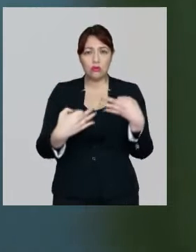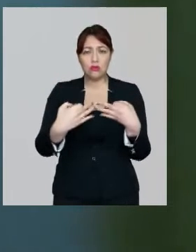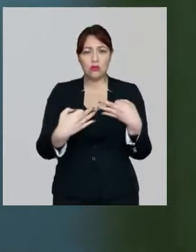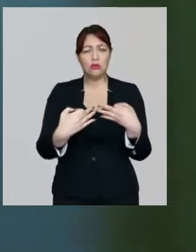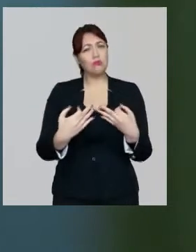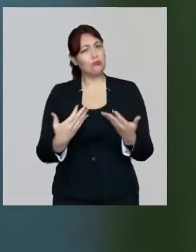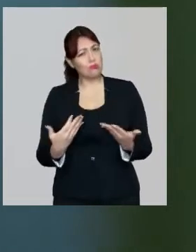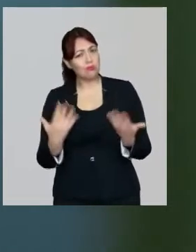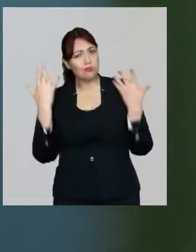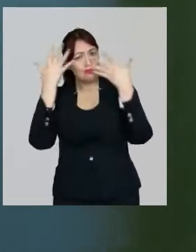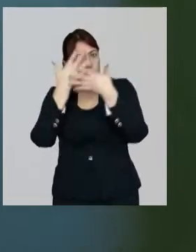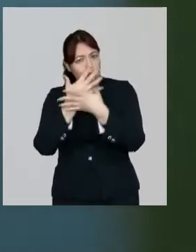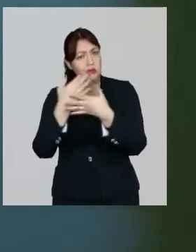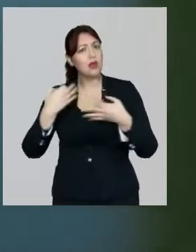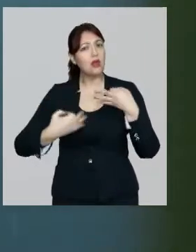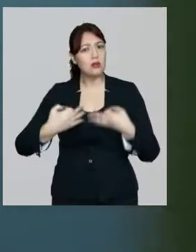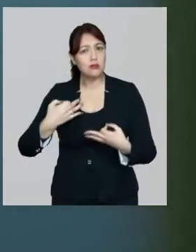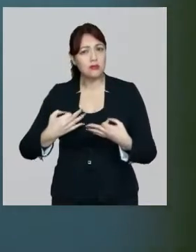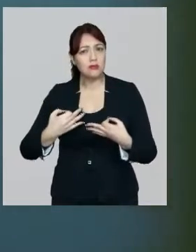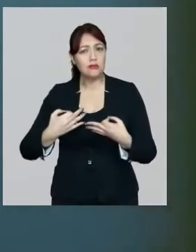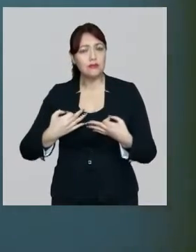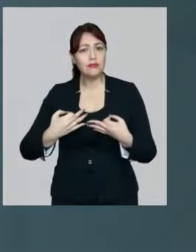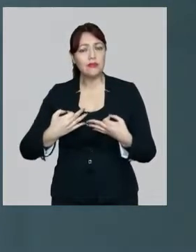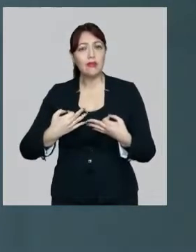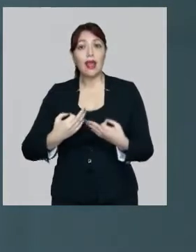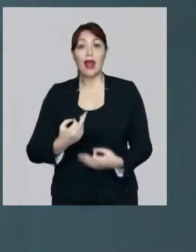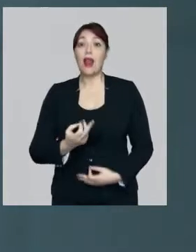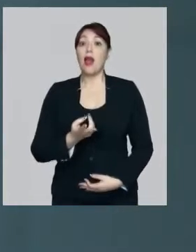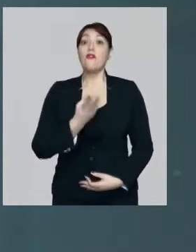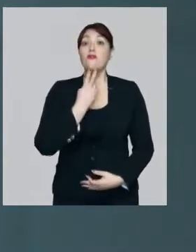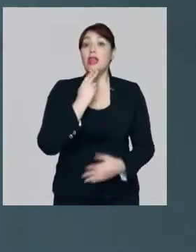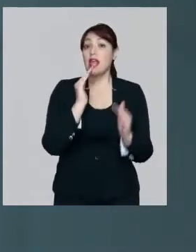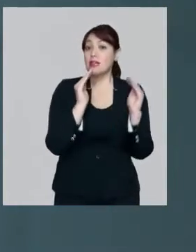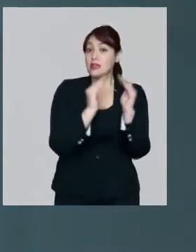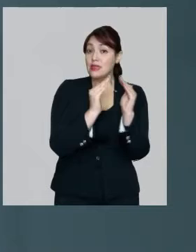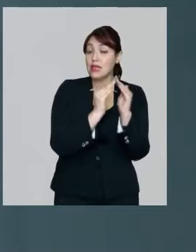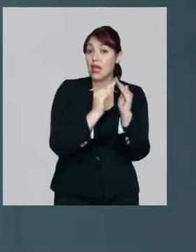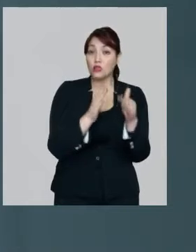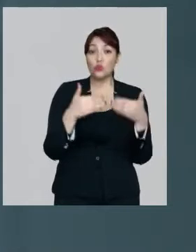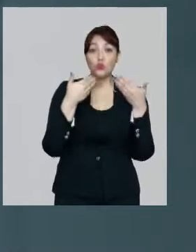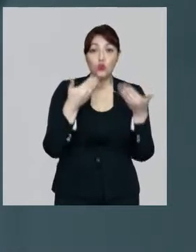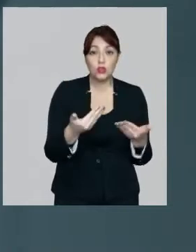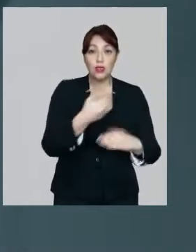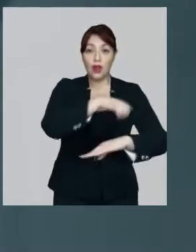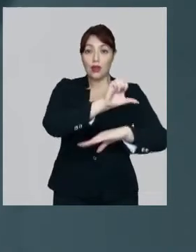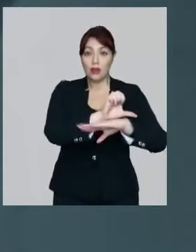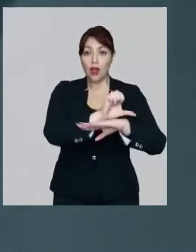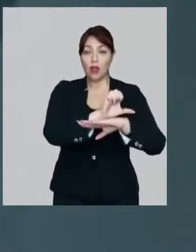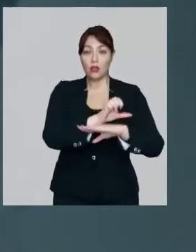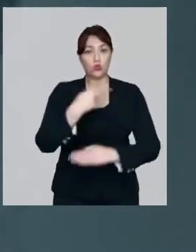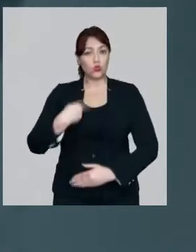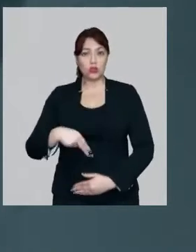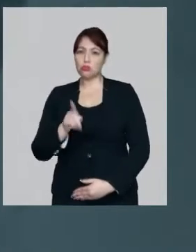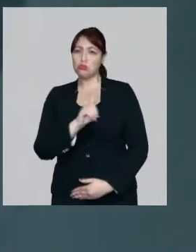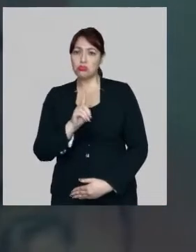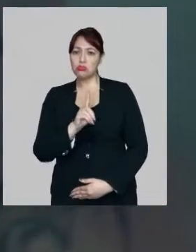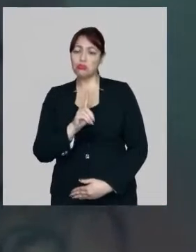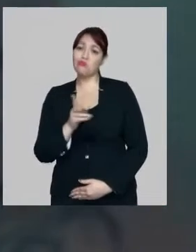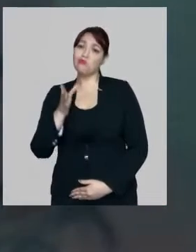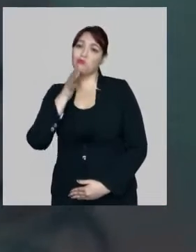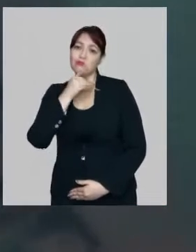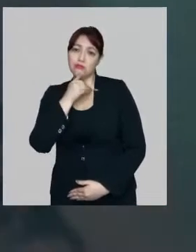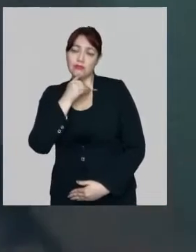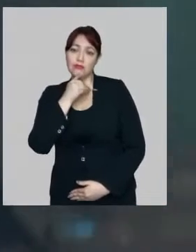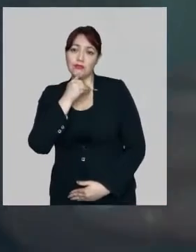si se supone que la justicia es ciega? Si la vivienda que te da el Estado no puede ser tuya, murió el sueño de la casa propia.